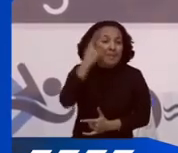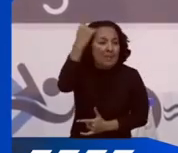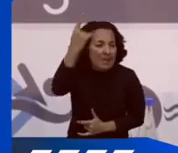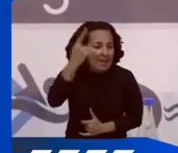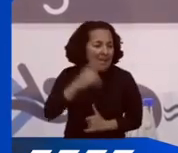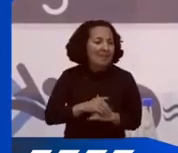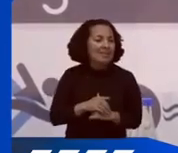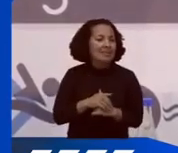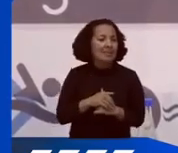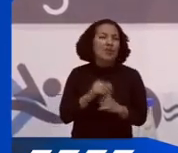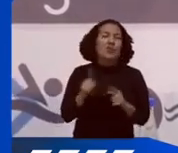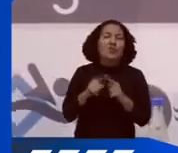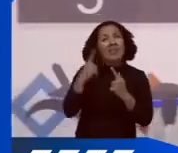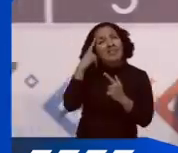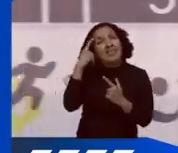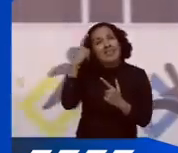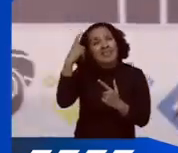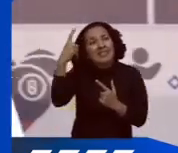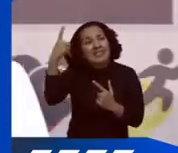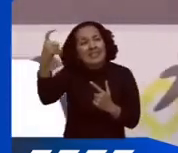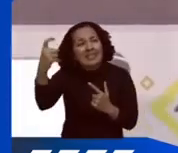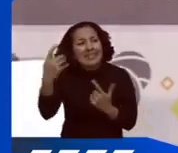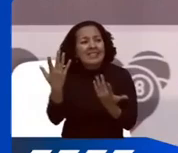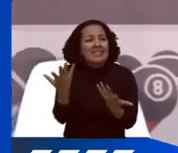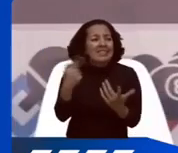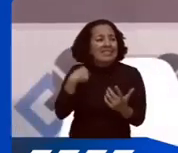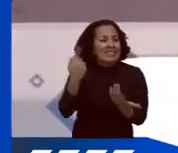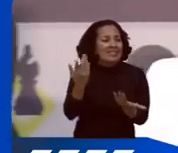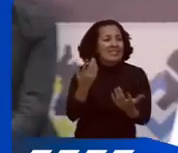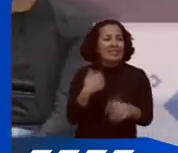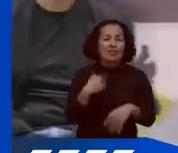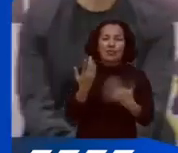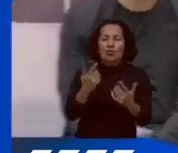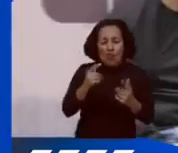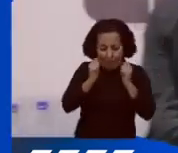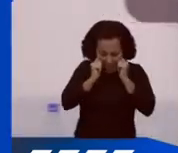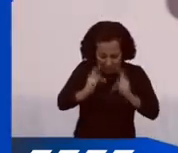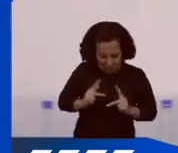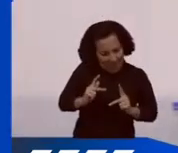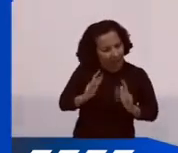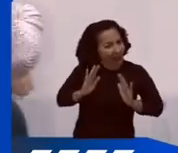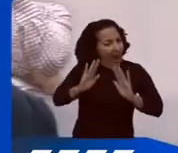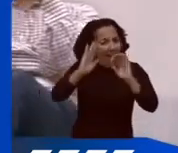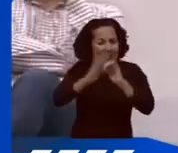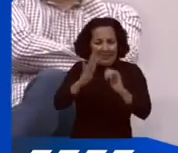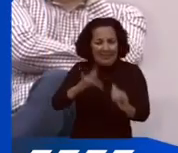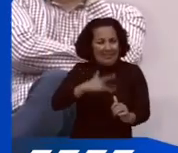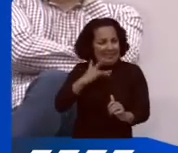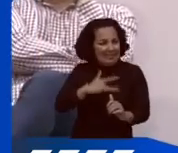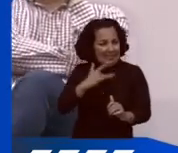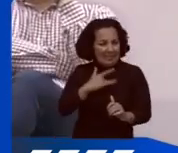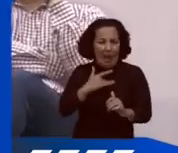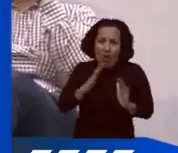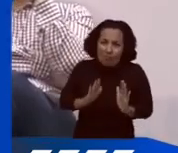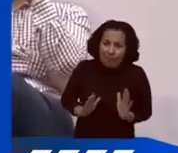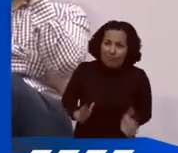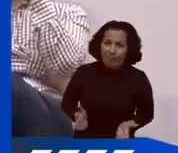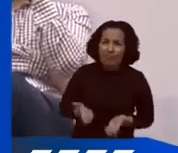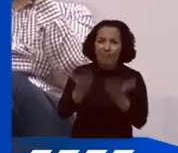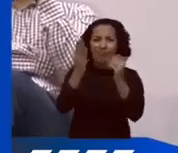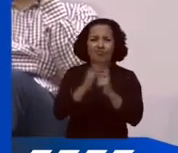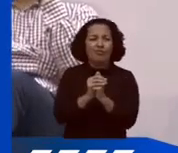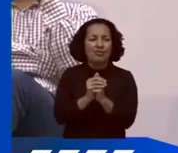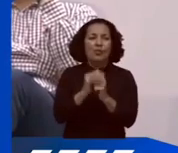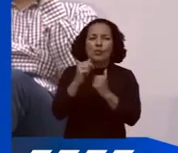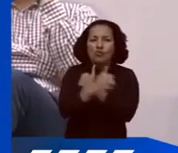Esa ilusión y esa esperanza que son un componente principal de la vida de cualquier ser humano. Soñar con un futuro mejor para